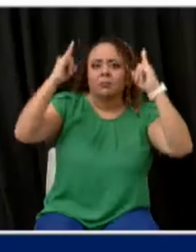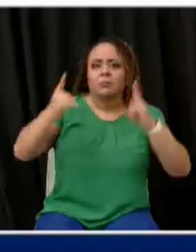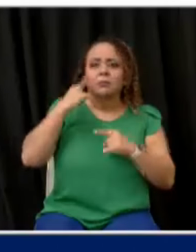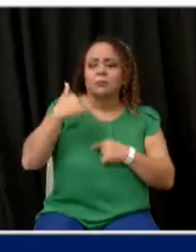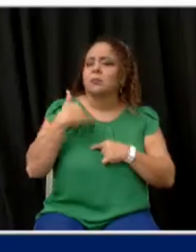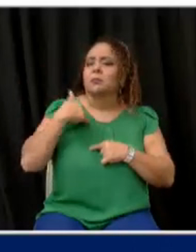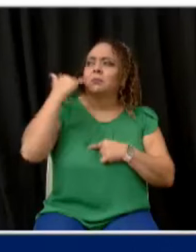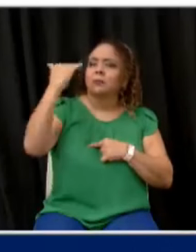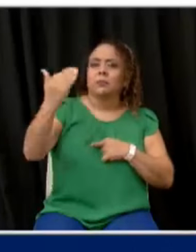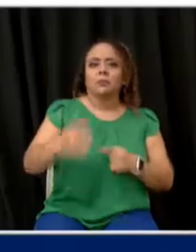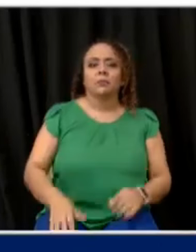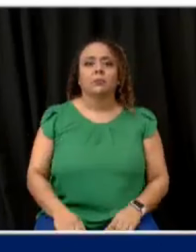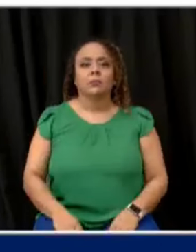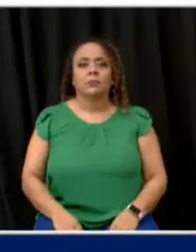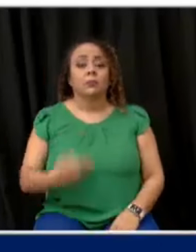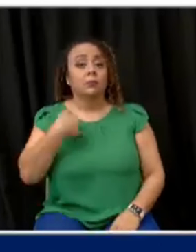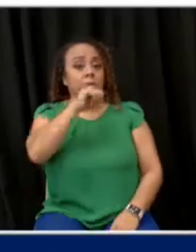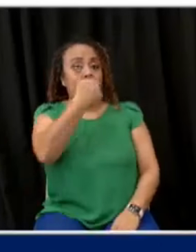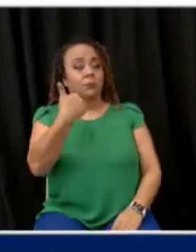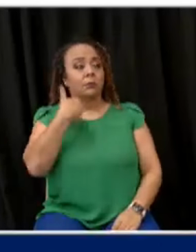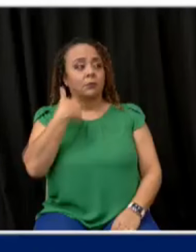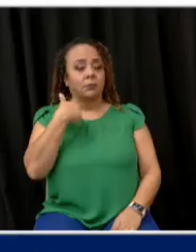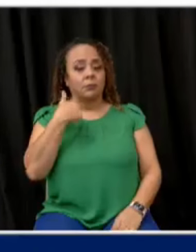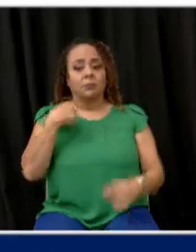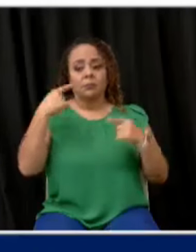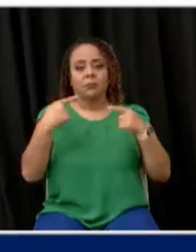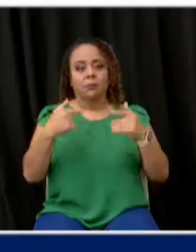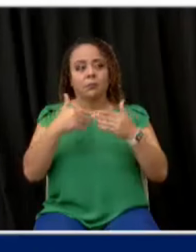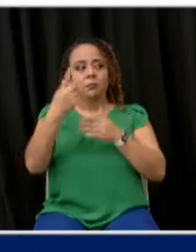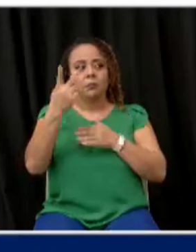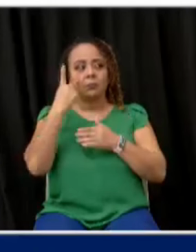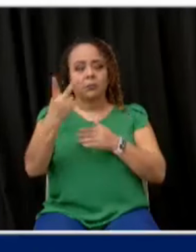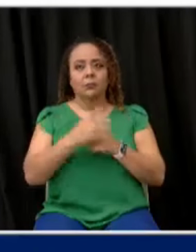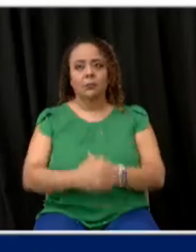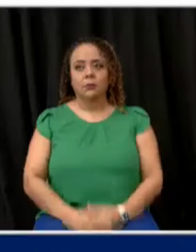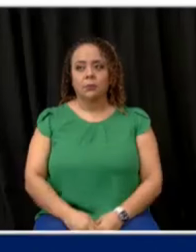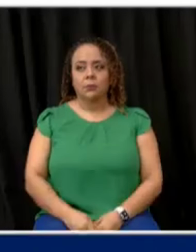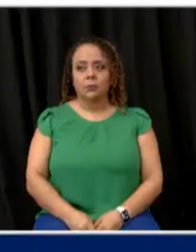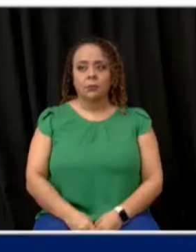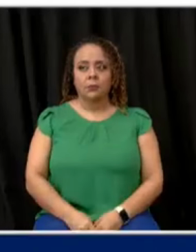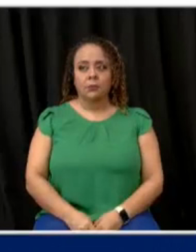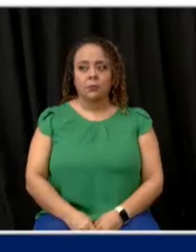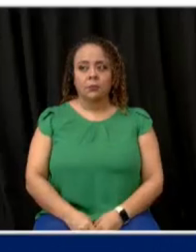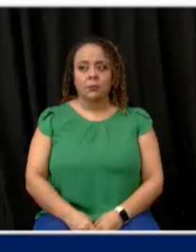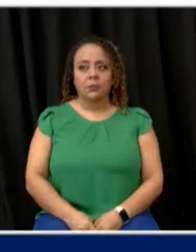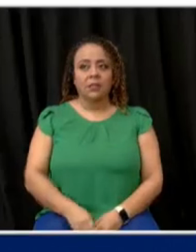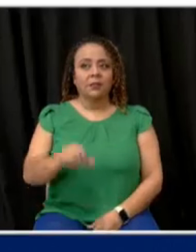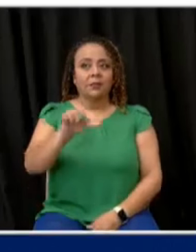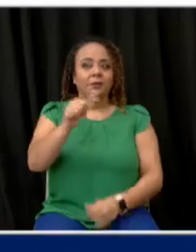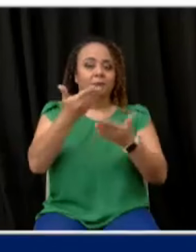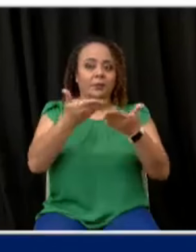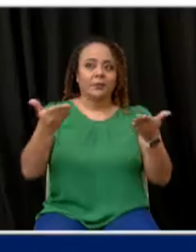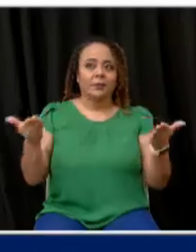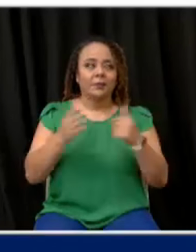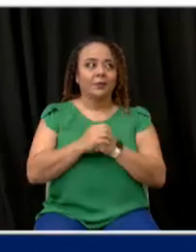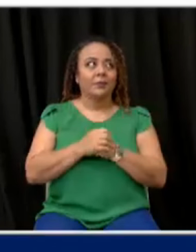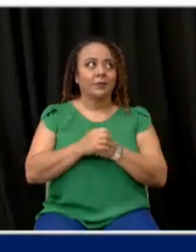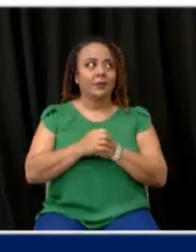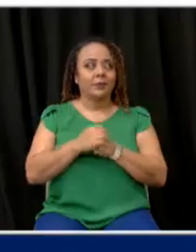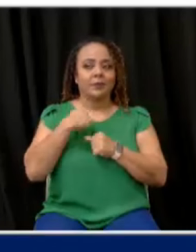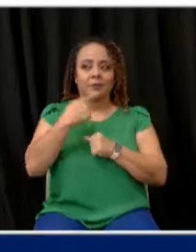ratito de sombra. Claro. Hay otros que tienen unas carretas, ahorita vamos a ver unas cosas. Y por último, otras cosas. Aquí les pongo